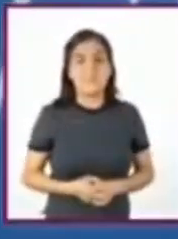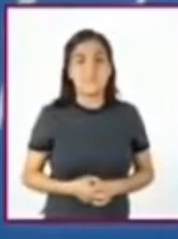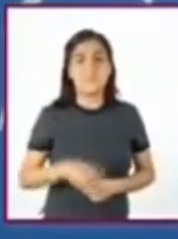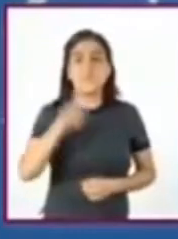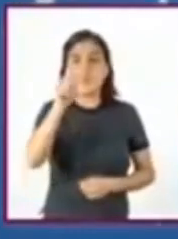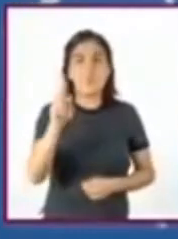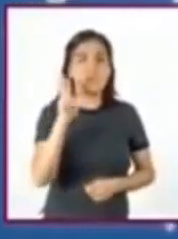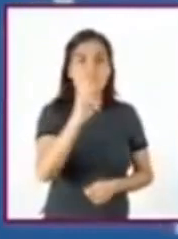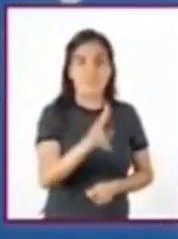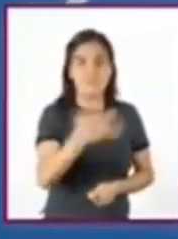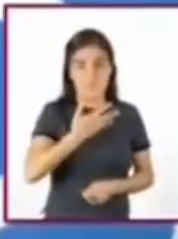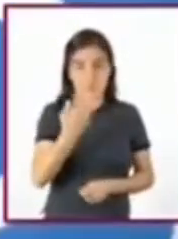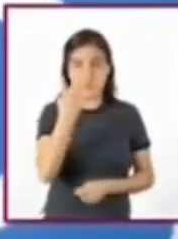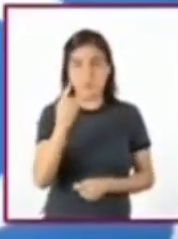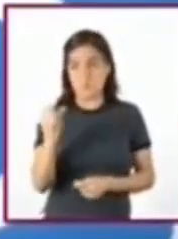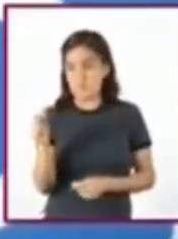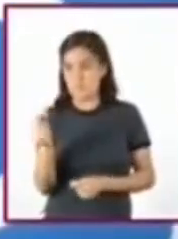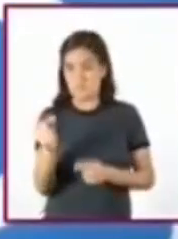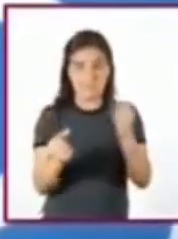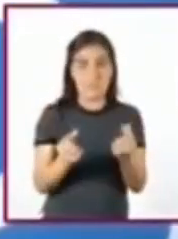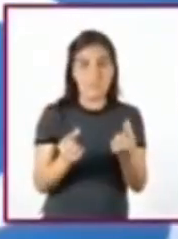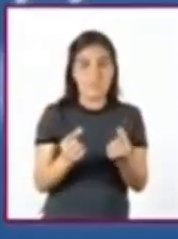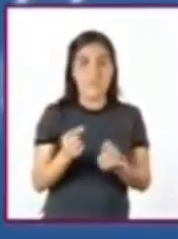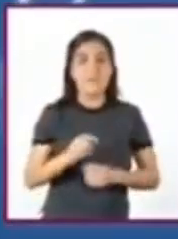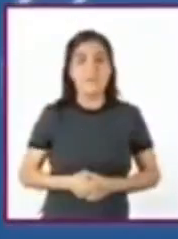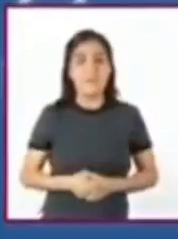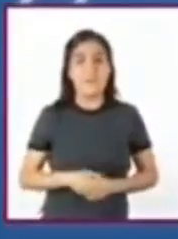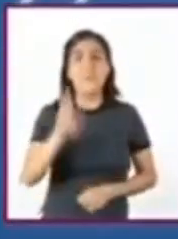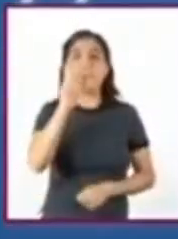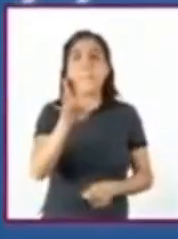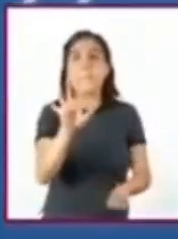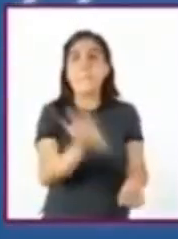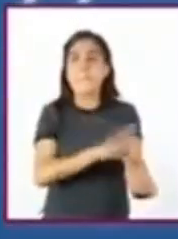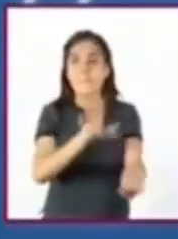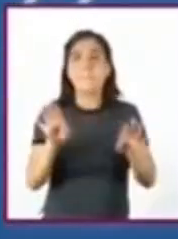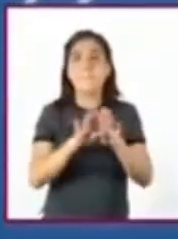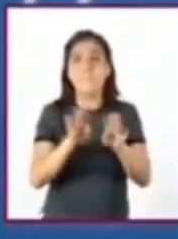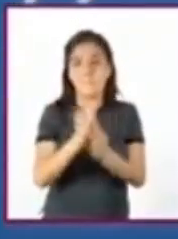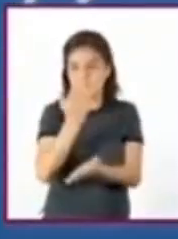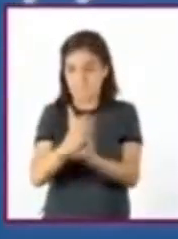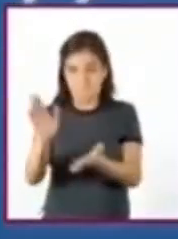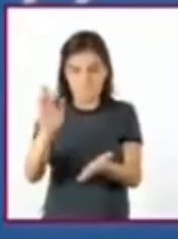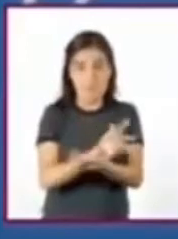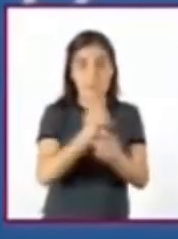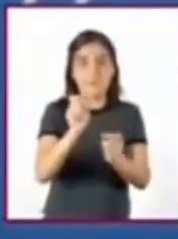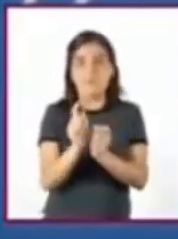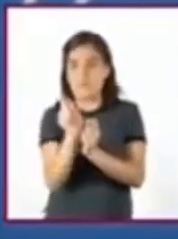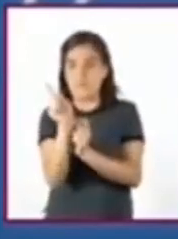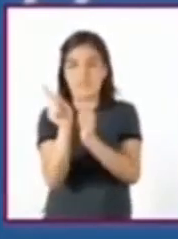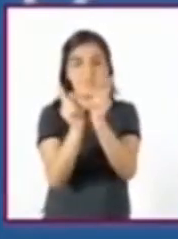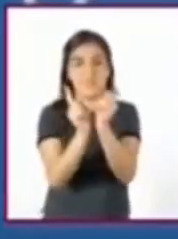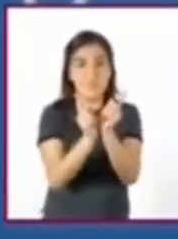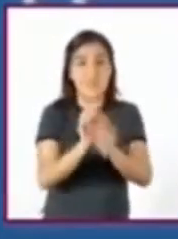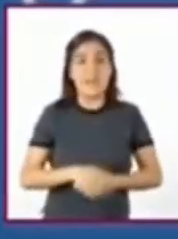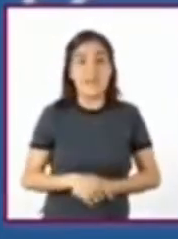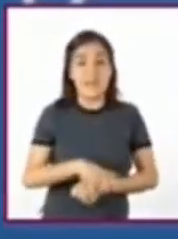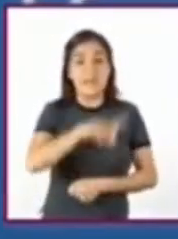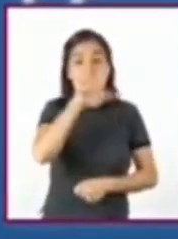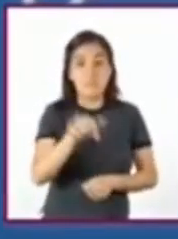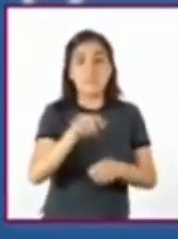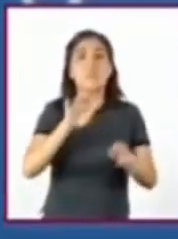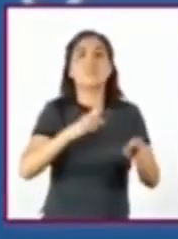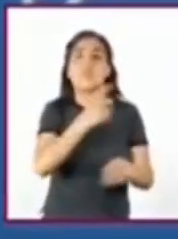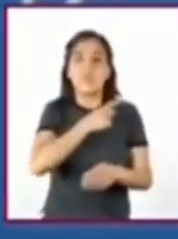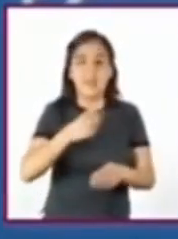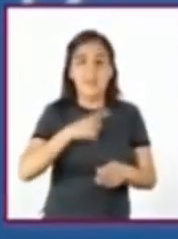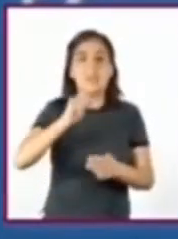Notarán que tiene 2 tornillos. Vamos a tomar el cable y separar los polos. Luego, debemos remover el recubrimiento